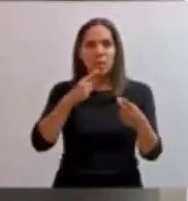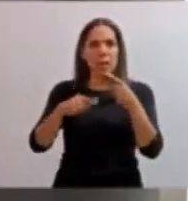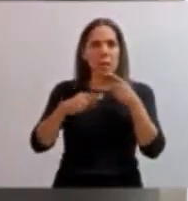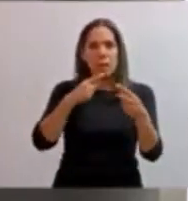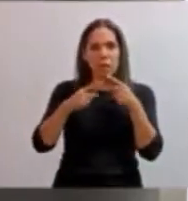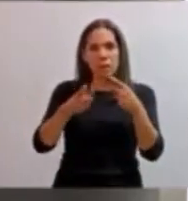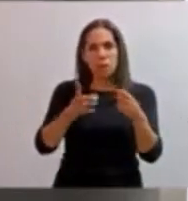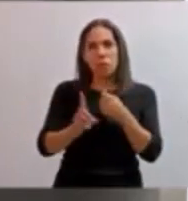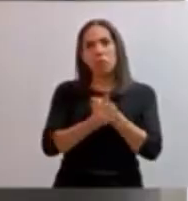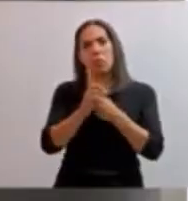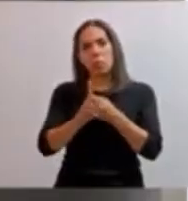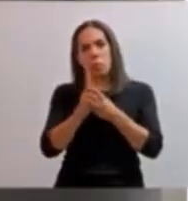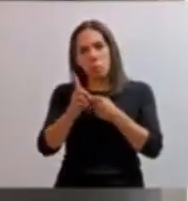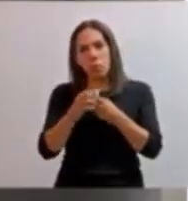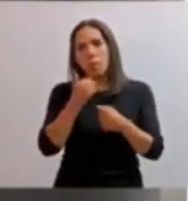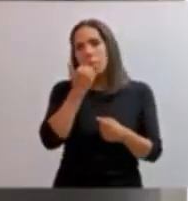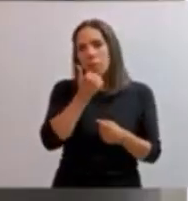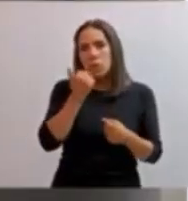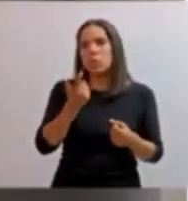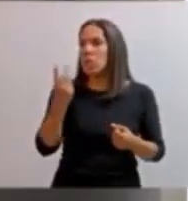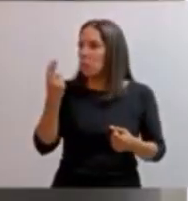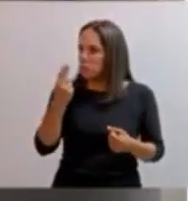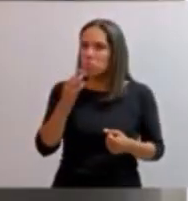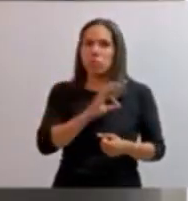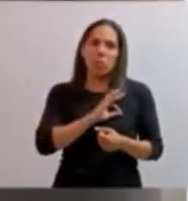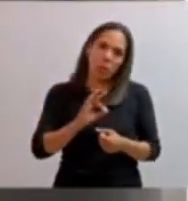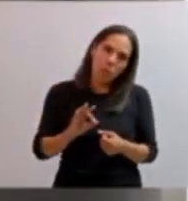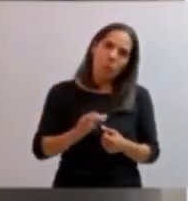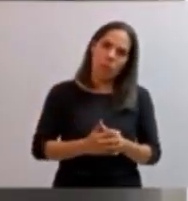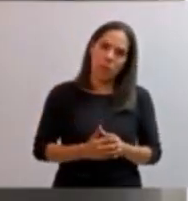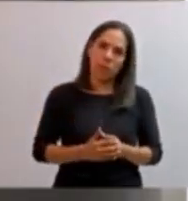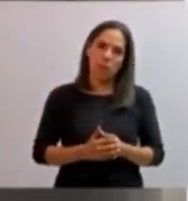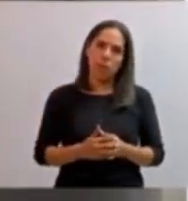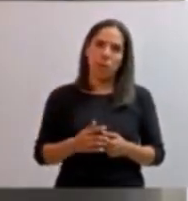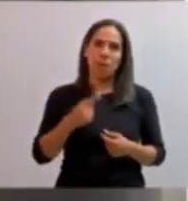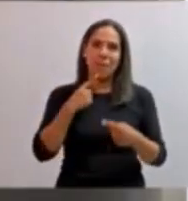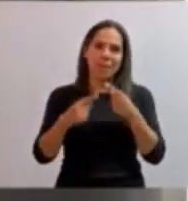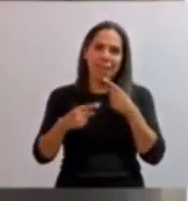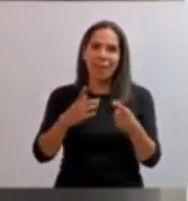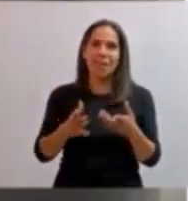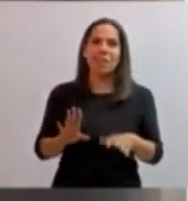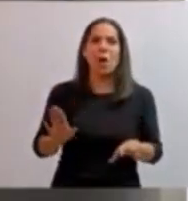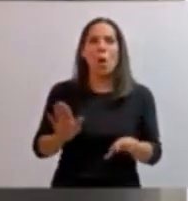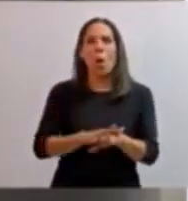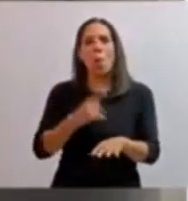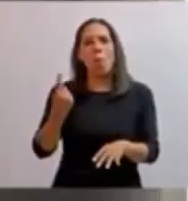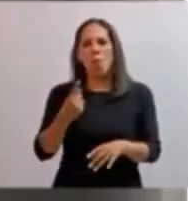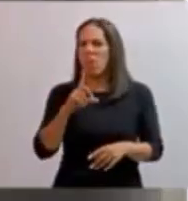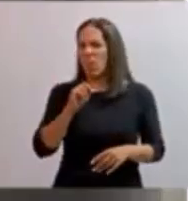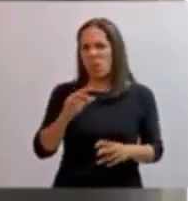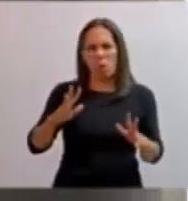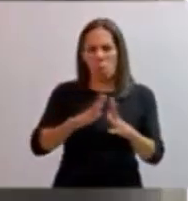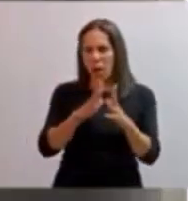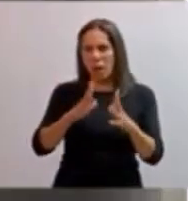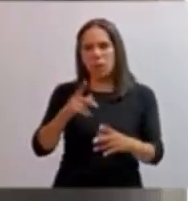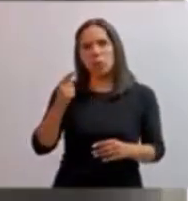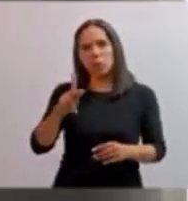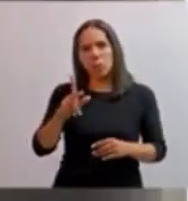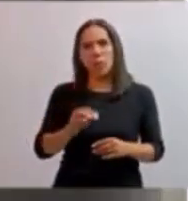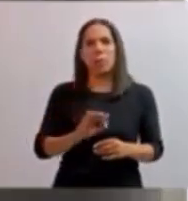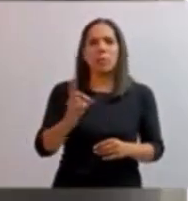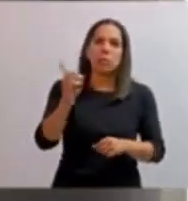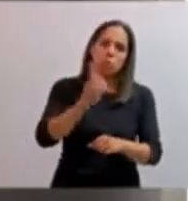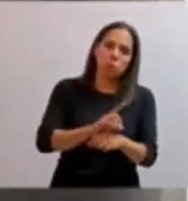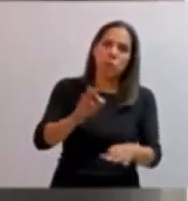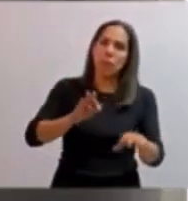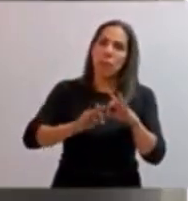discusiones desde donde les es posible incorporarse. Y hablo de discusiones porque las jornadas de práctica, al decir que